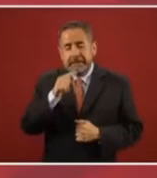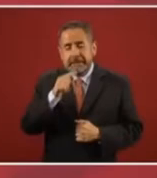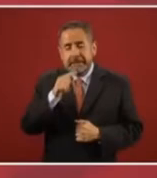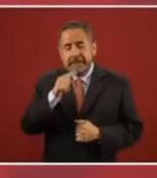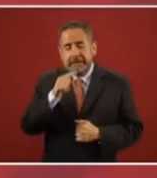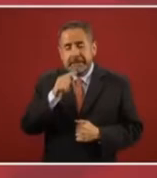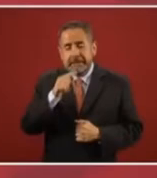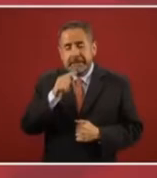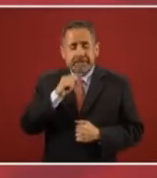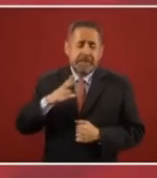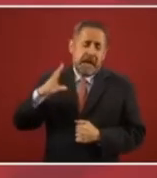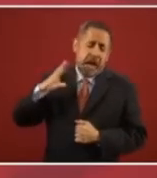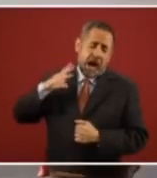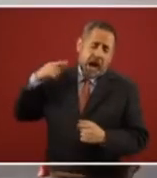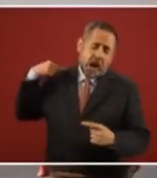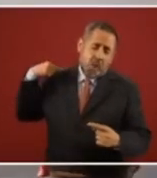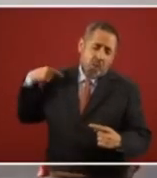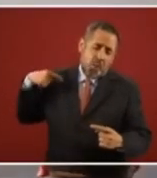existe